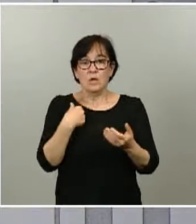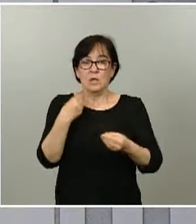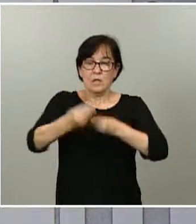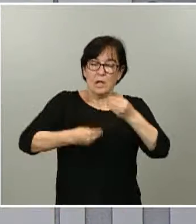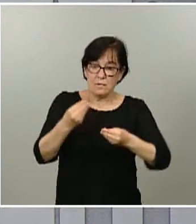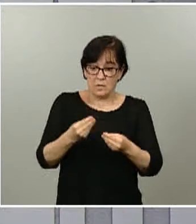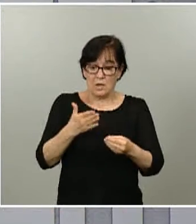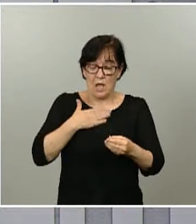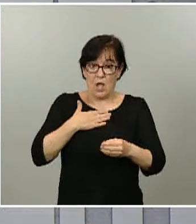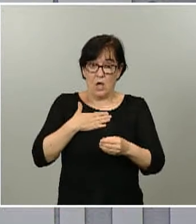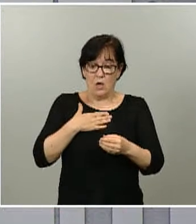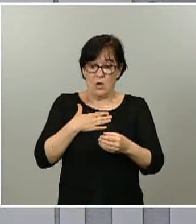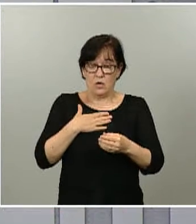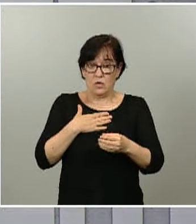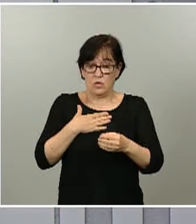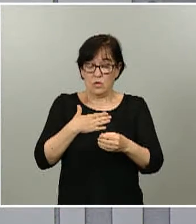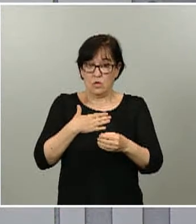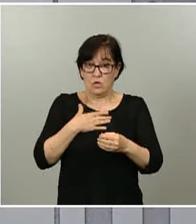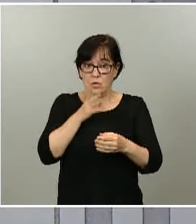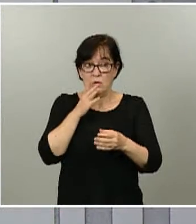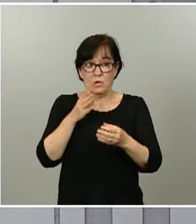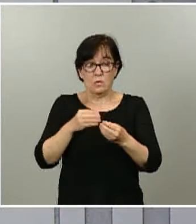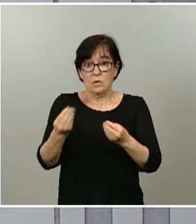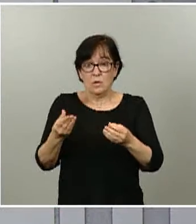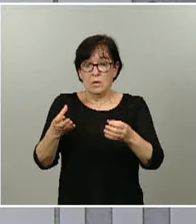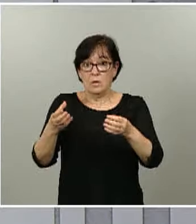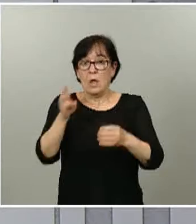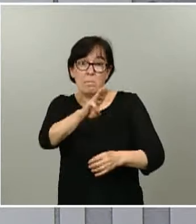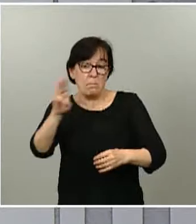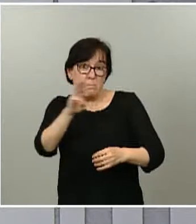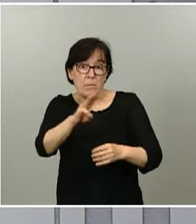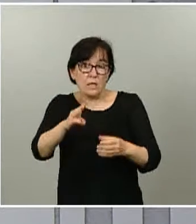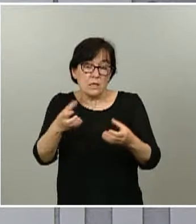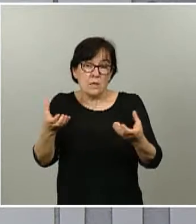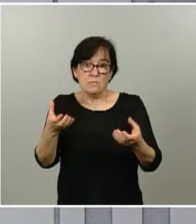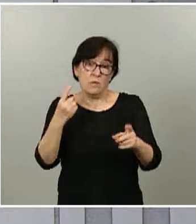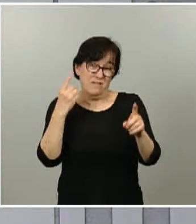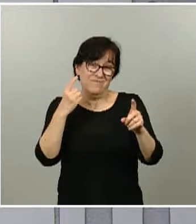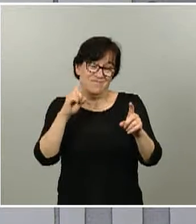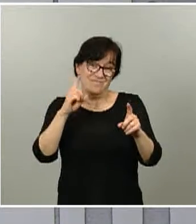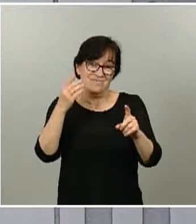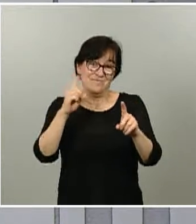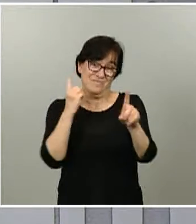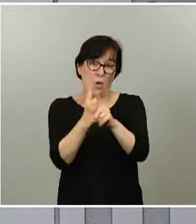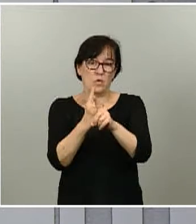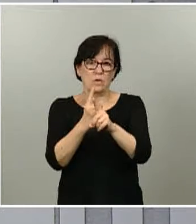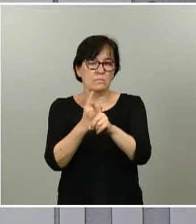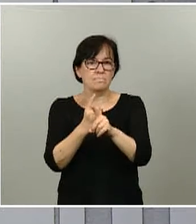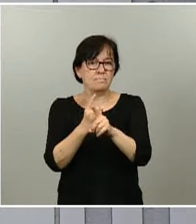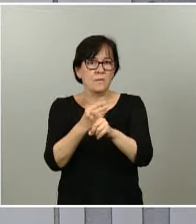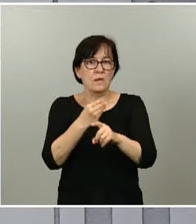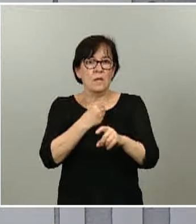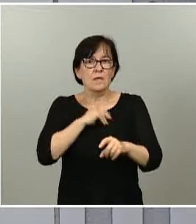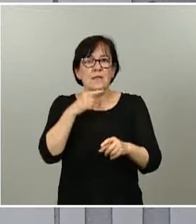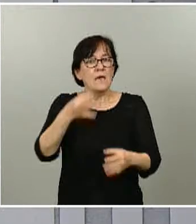lado, mejor dicho, al Partido Popular, principal partido de la oposición, que está en la España del no, que